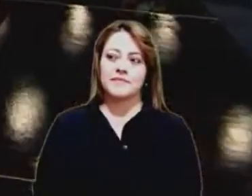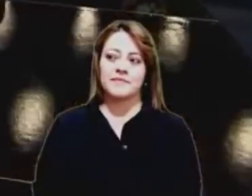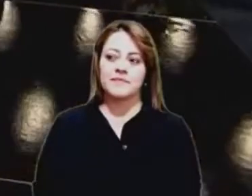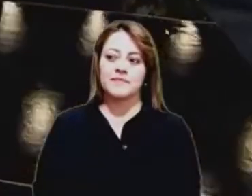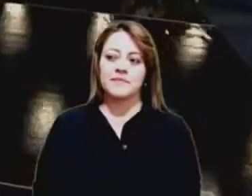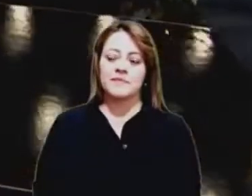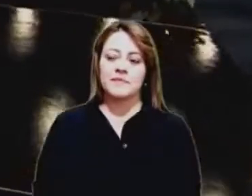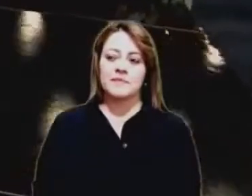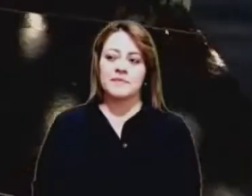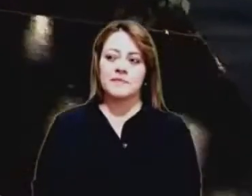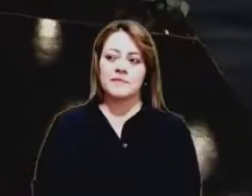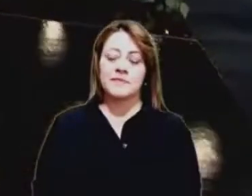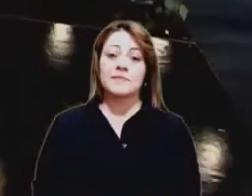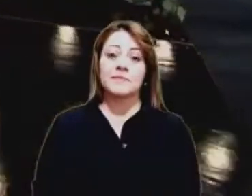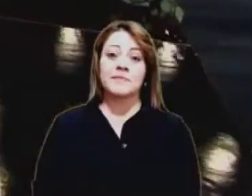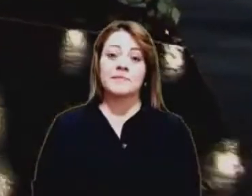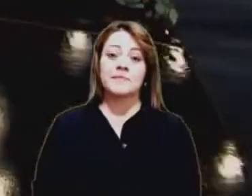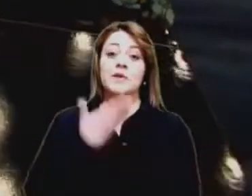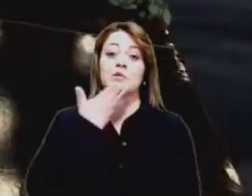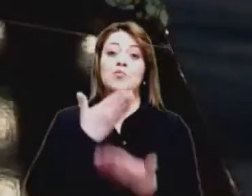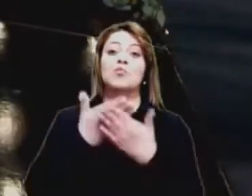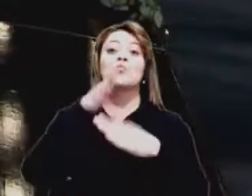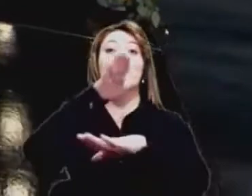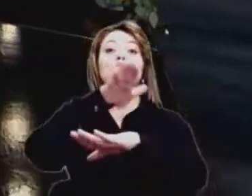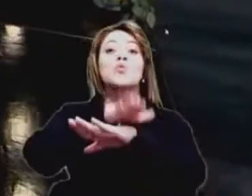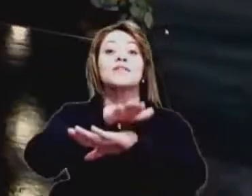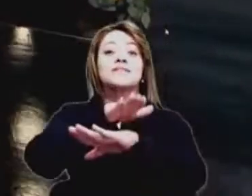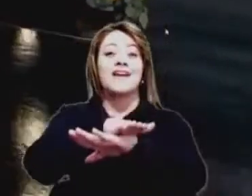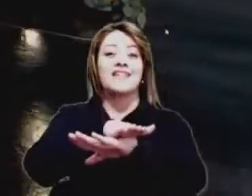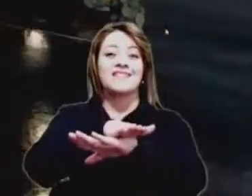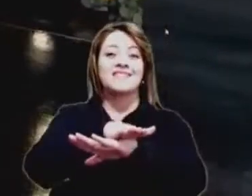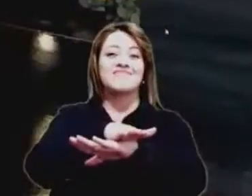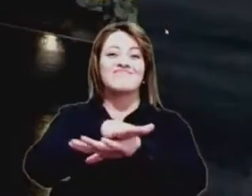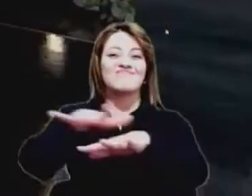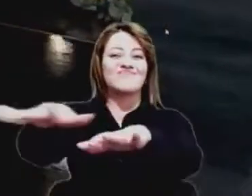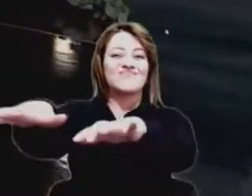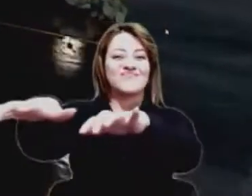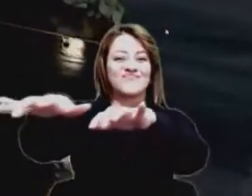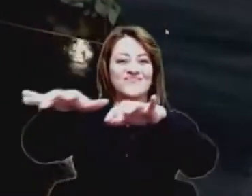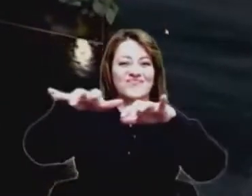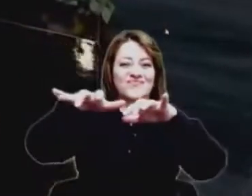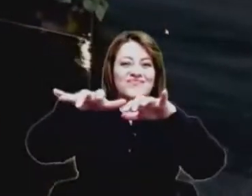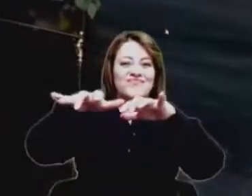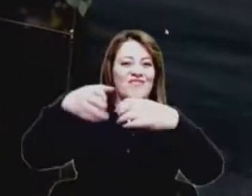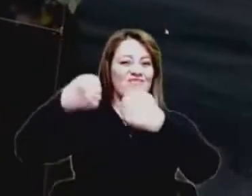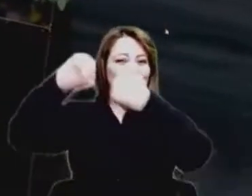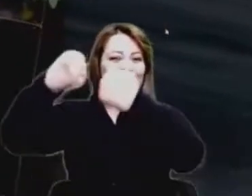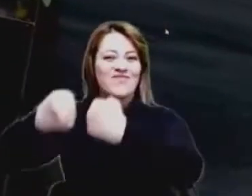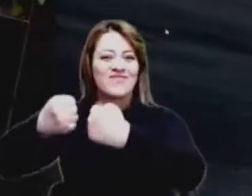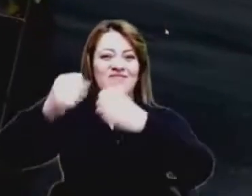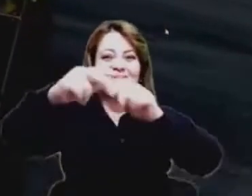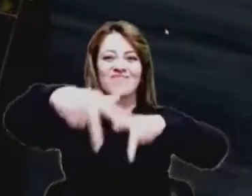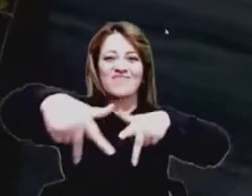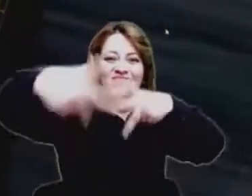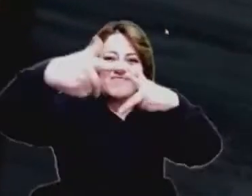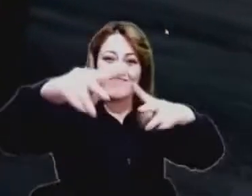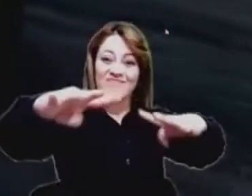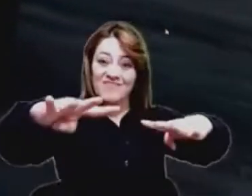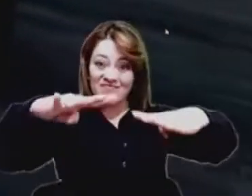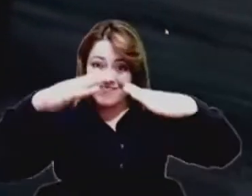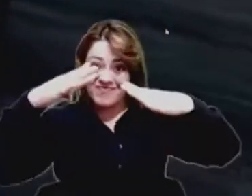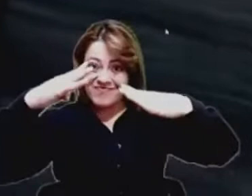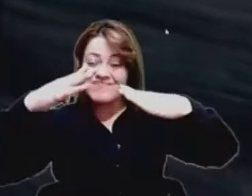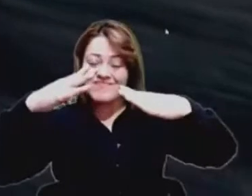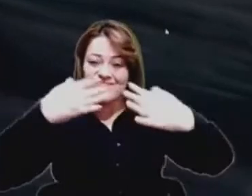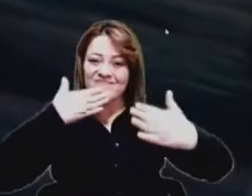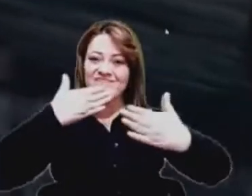bueno muy buenas tardes a este ilustre auditorio tanto al auditorio presencial como el no presencial que nos está